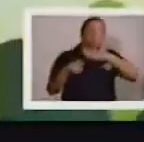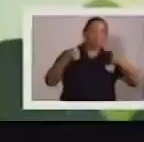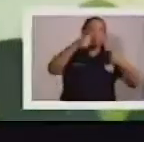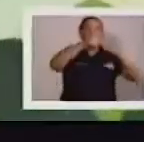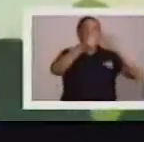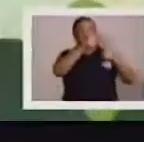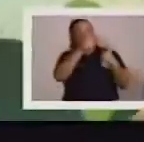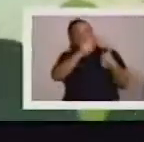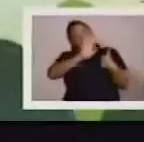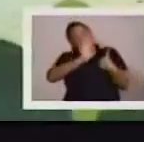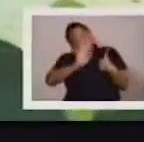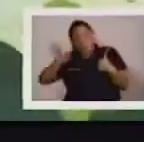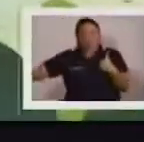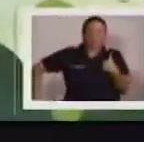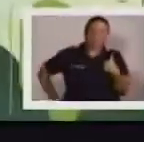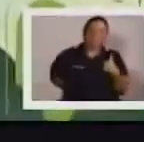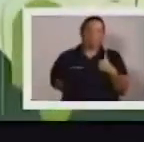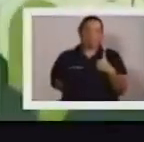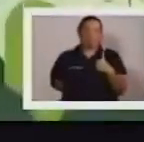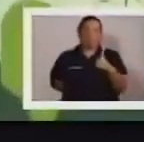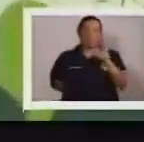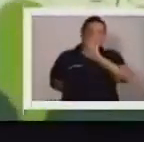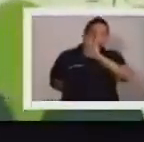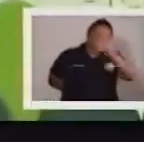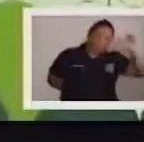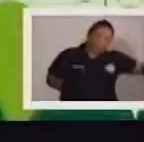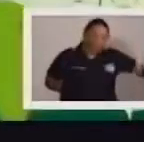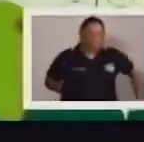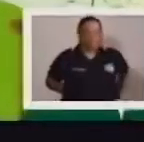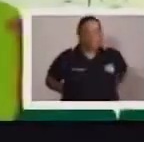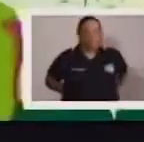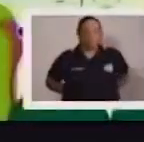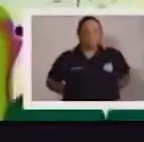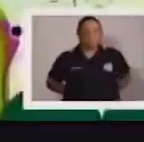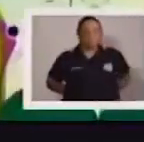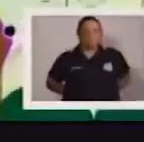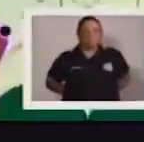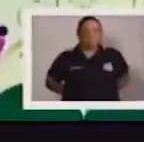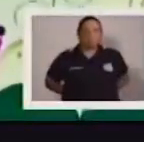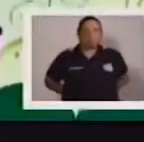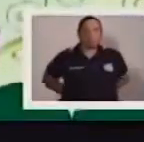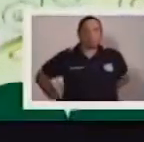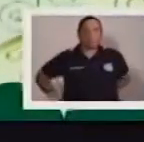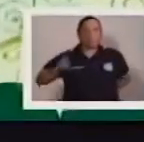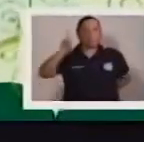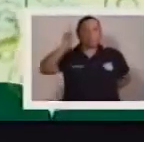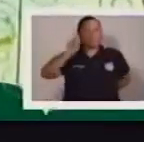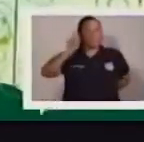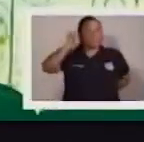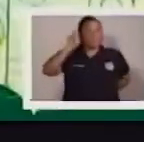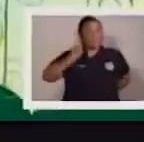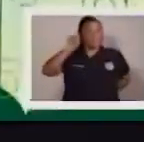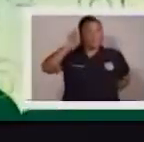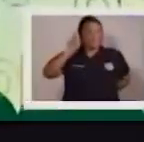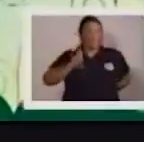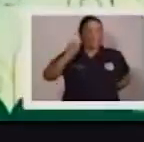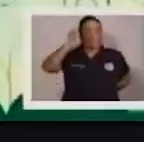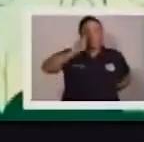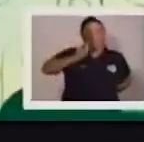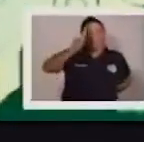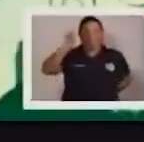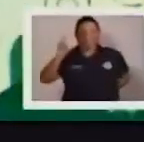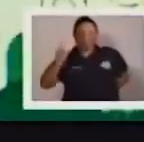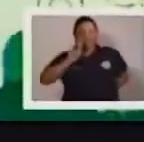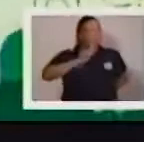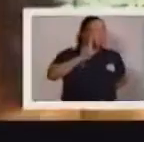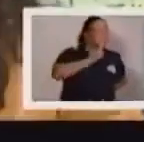saludarte, ya me voy. Yo también. El que indica,